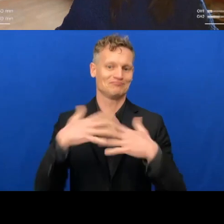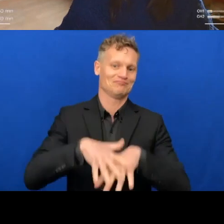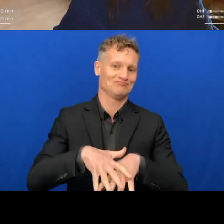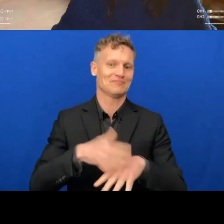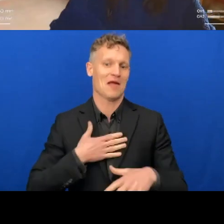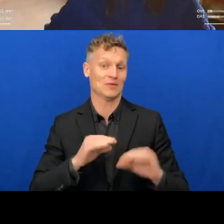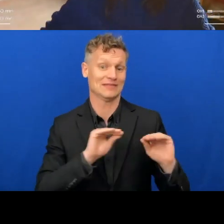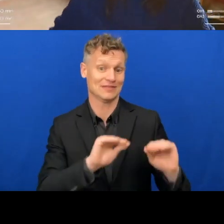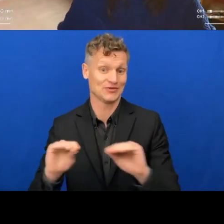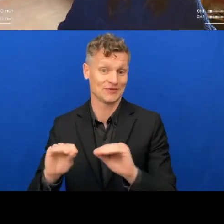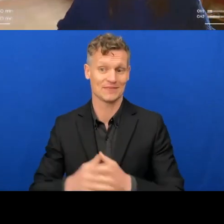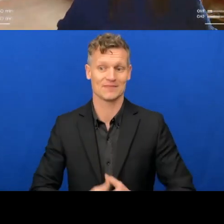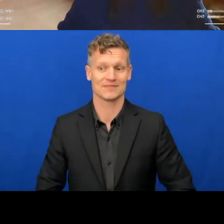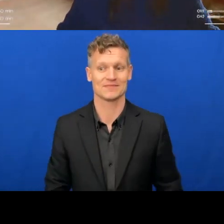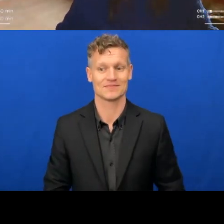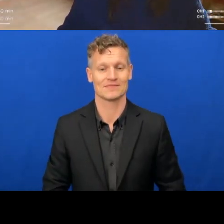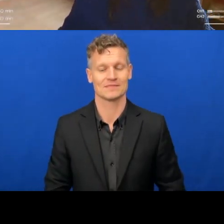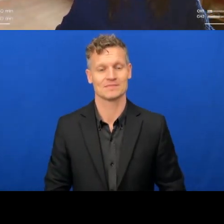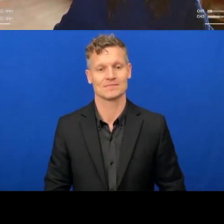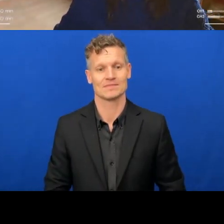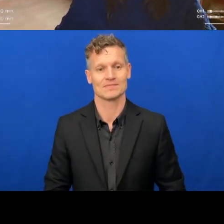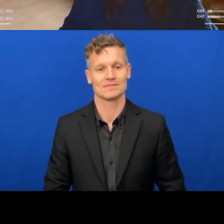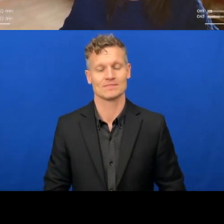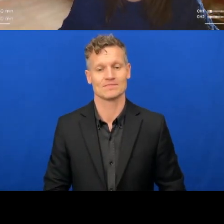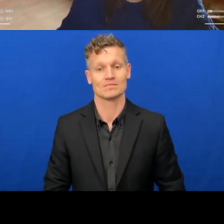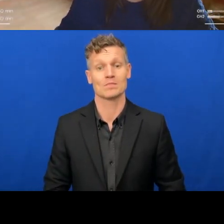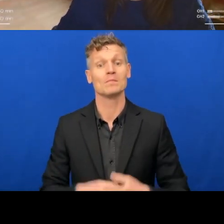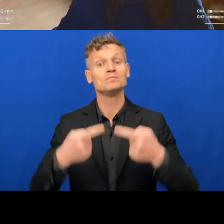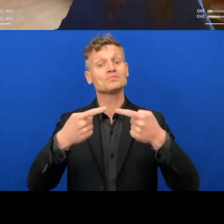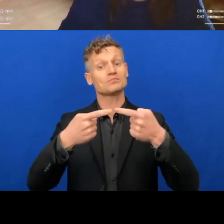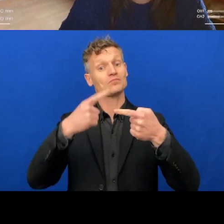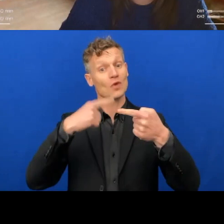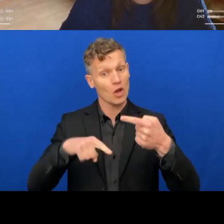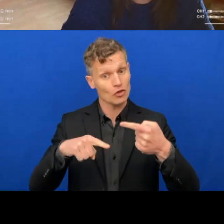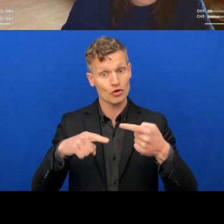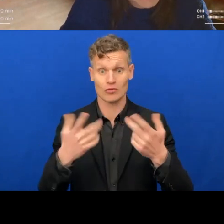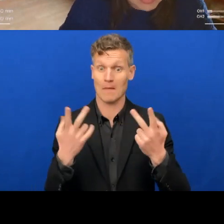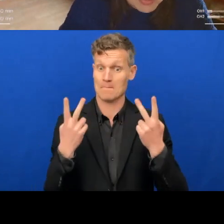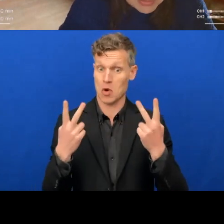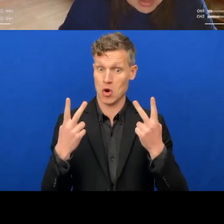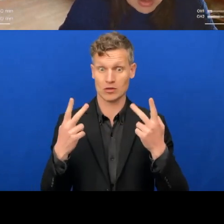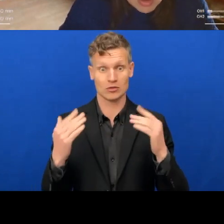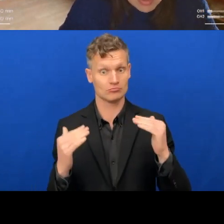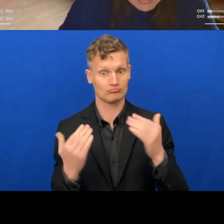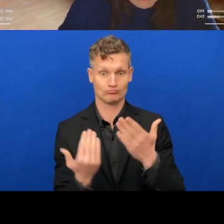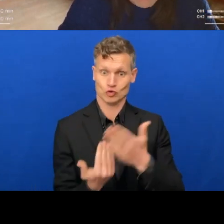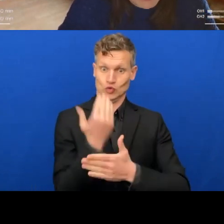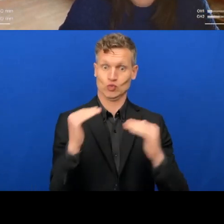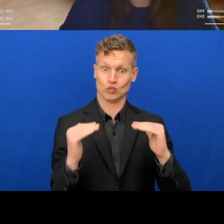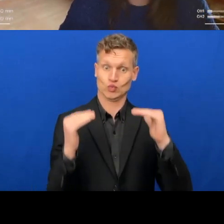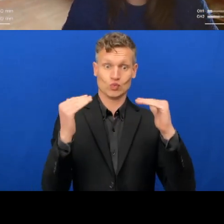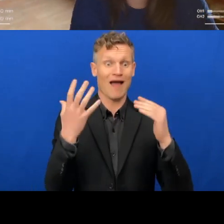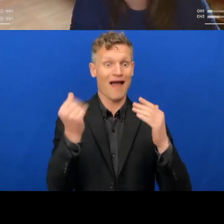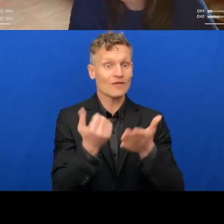también un plan de integración laboral en el programa. Y también